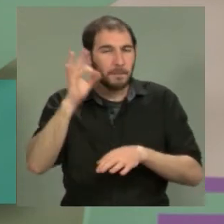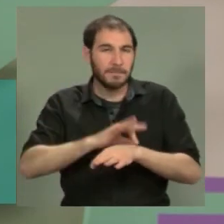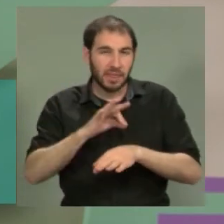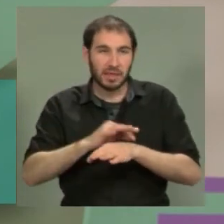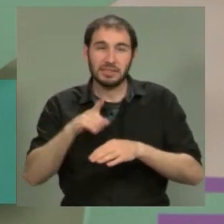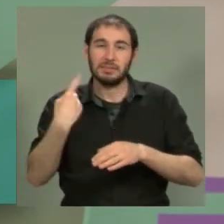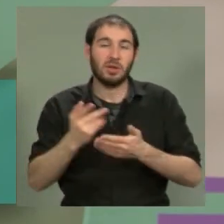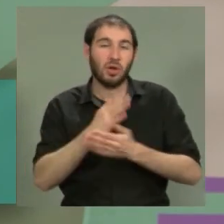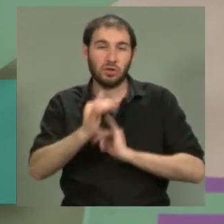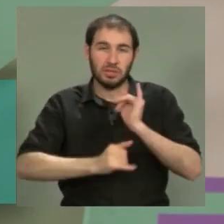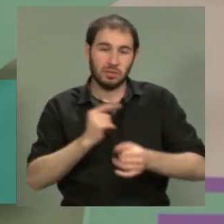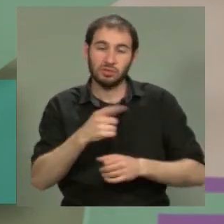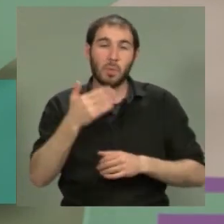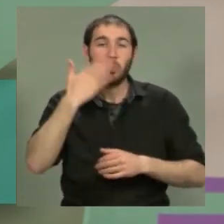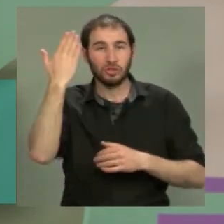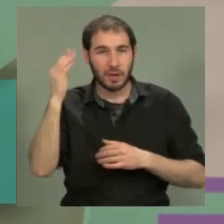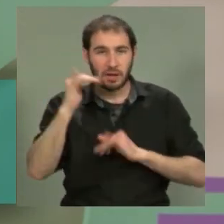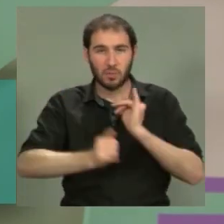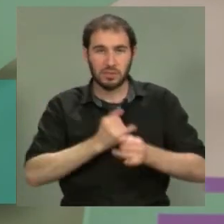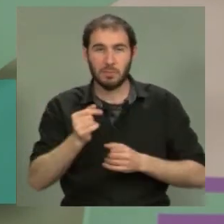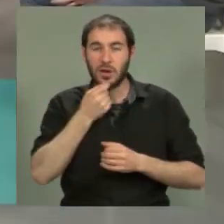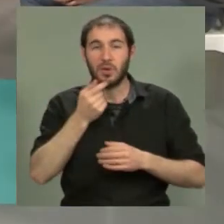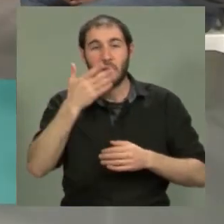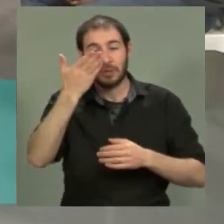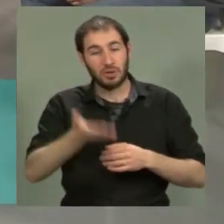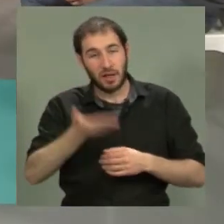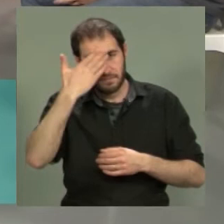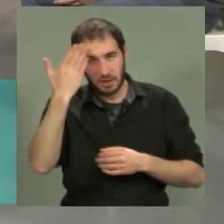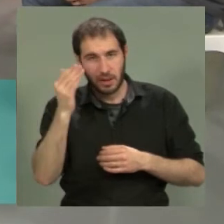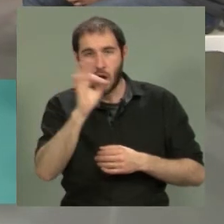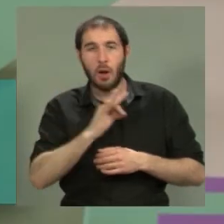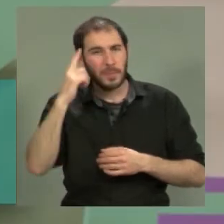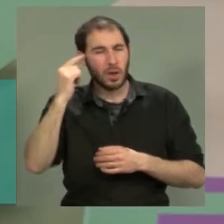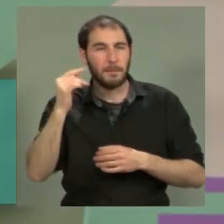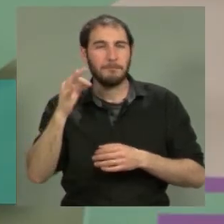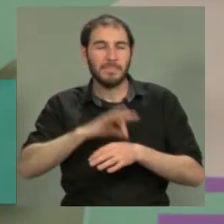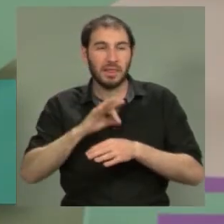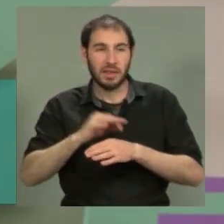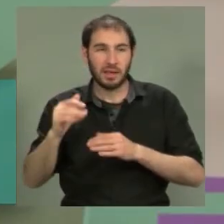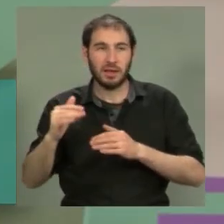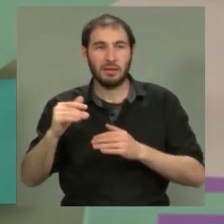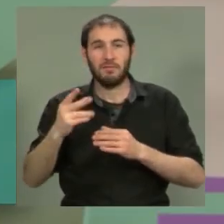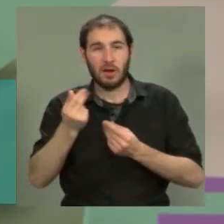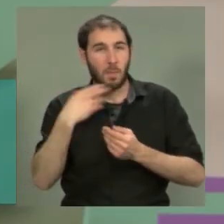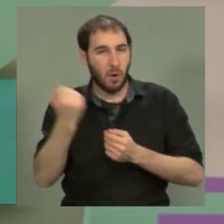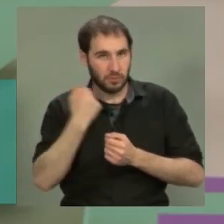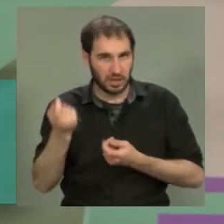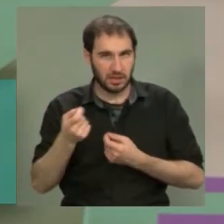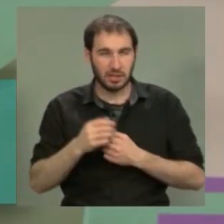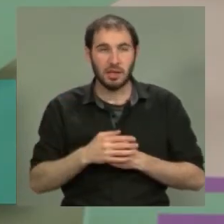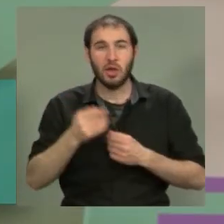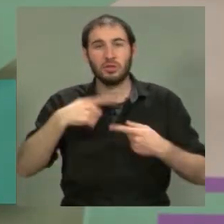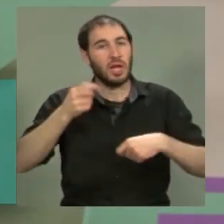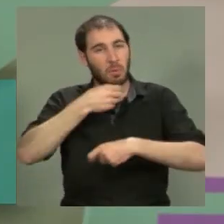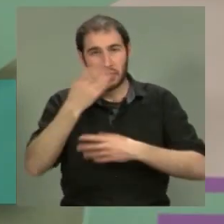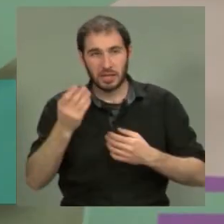siempre decimos, nosotros los musulmanes, cuando tenemos un enfermo, la opinión médica pesa y vale mucho para nosotros. Ante cualquier